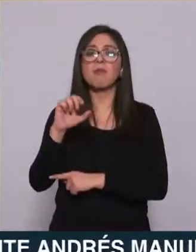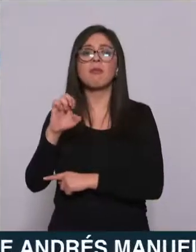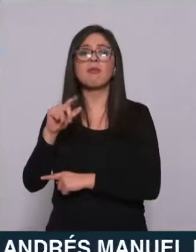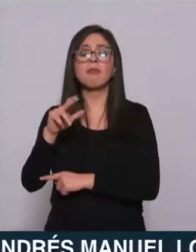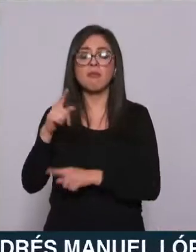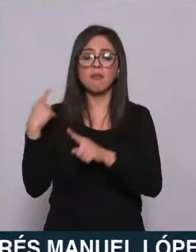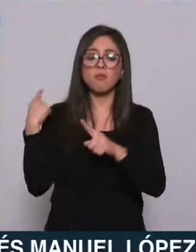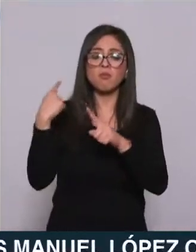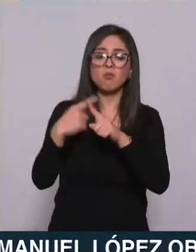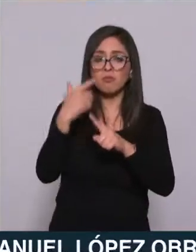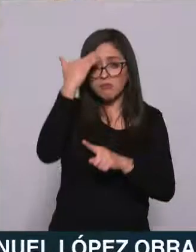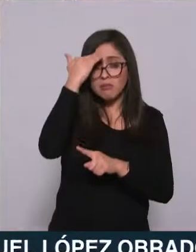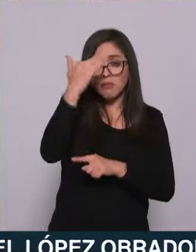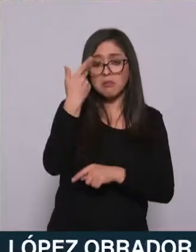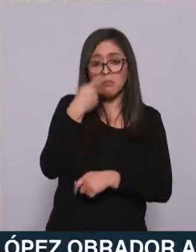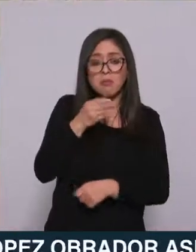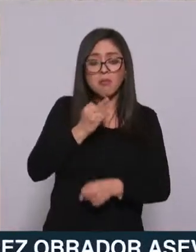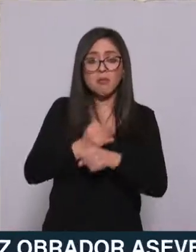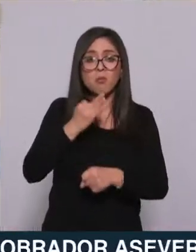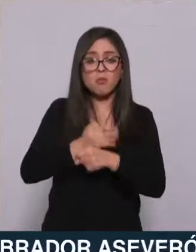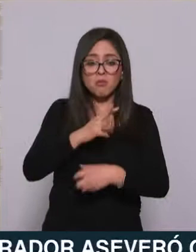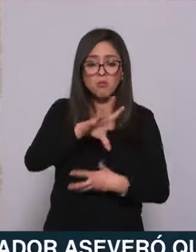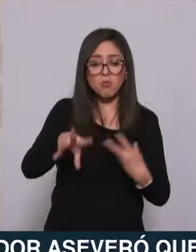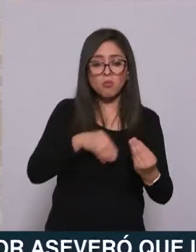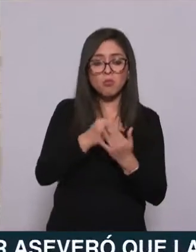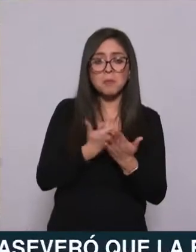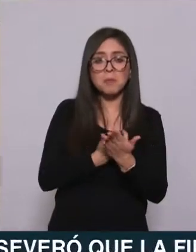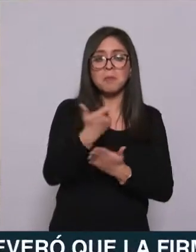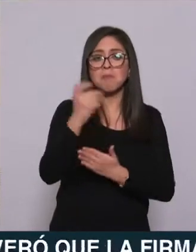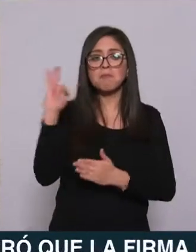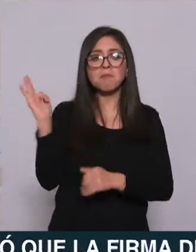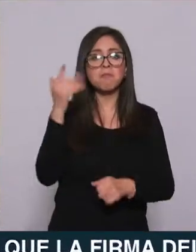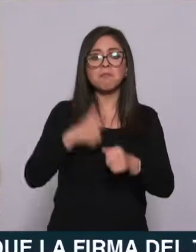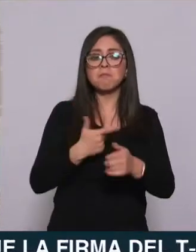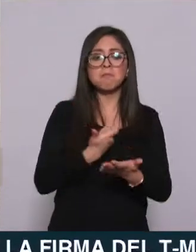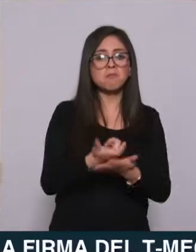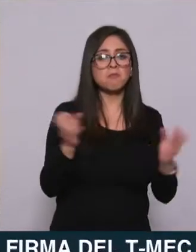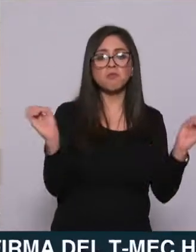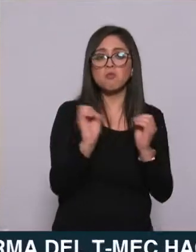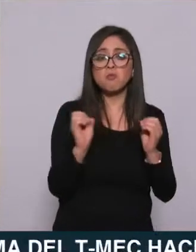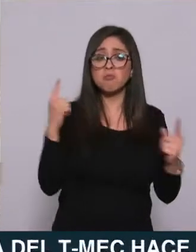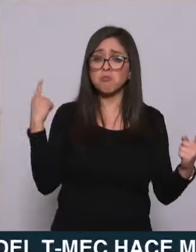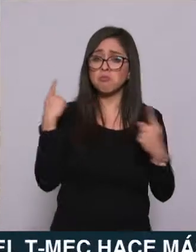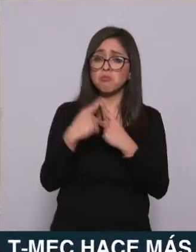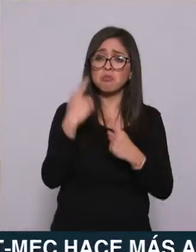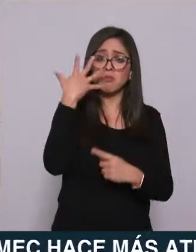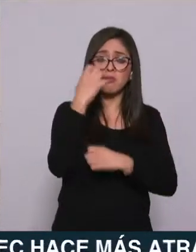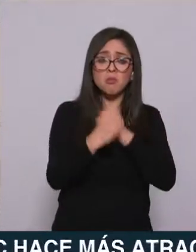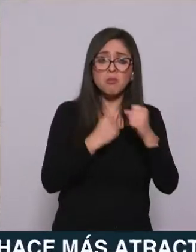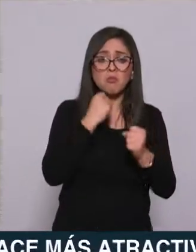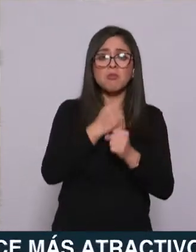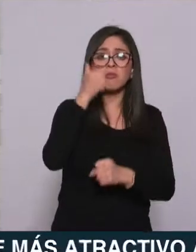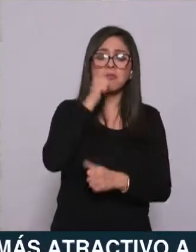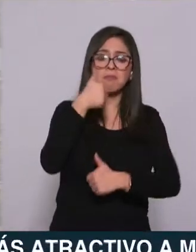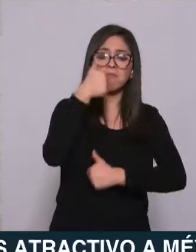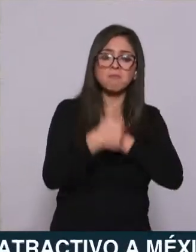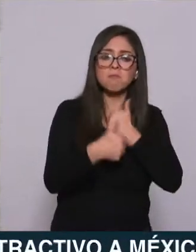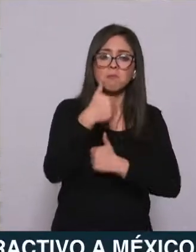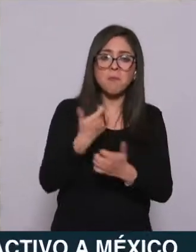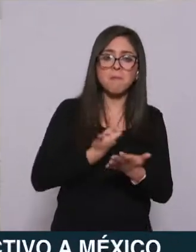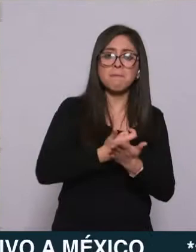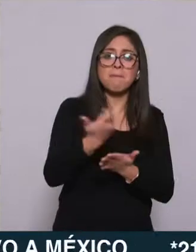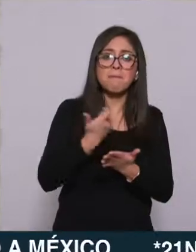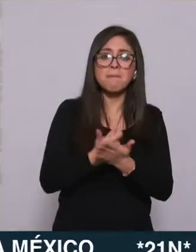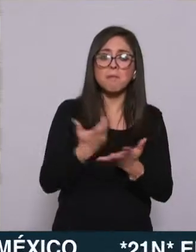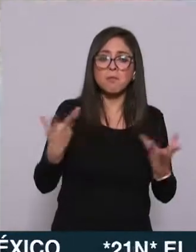temporadas, pues hasta el momento la inversión federal es nula. Después de 5 años en que la carrera se ha subsidiado por